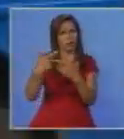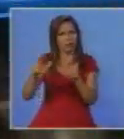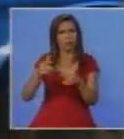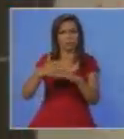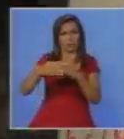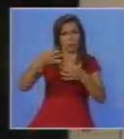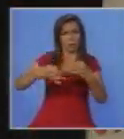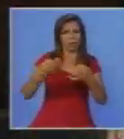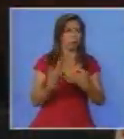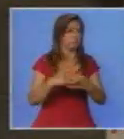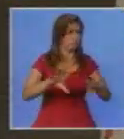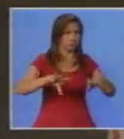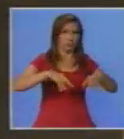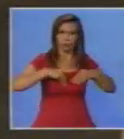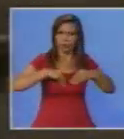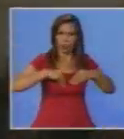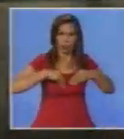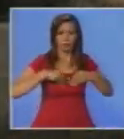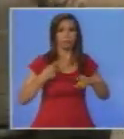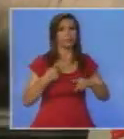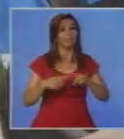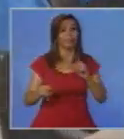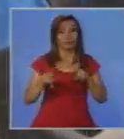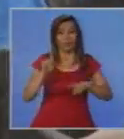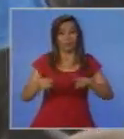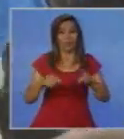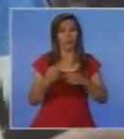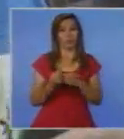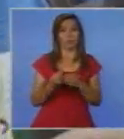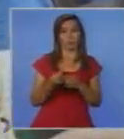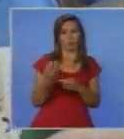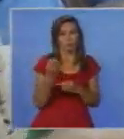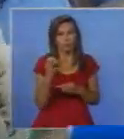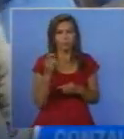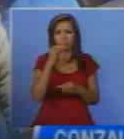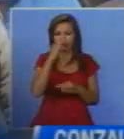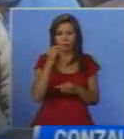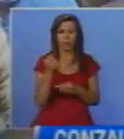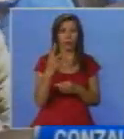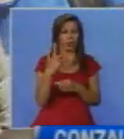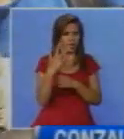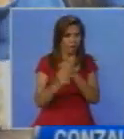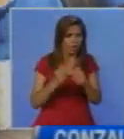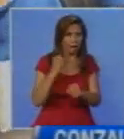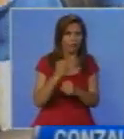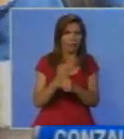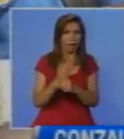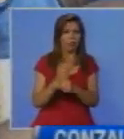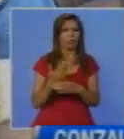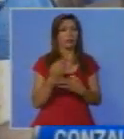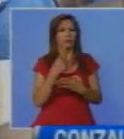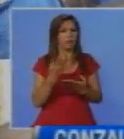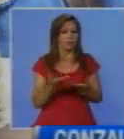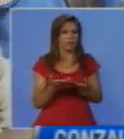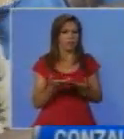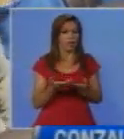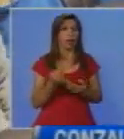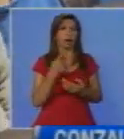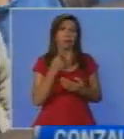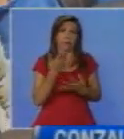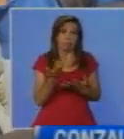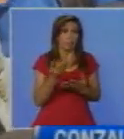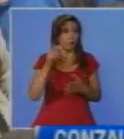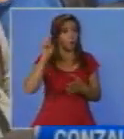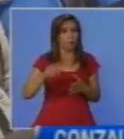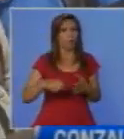están niños, adolescentes o personas de la tercera edad. Amparada en el criterio de que con las manifestaciones y los daños al semáforo se ha